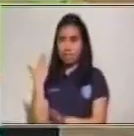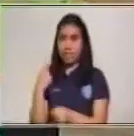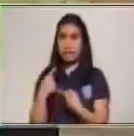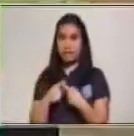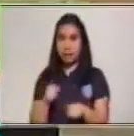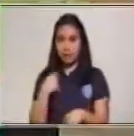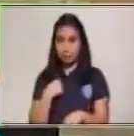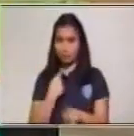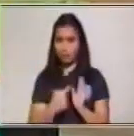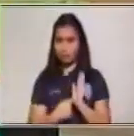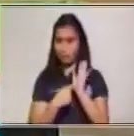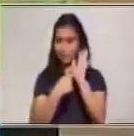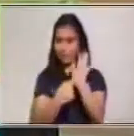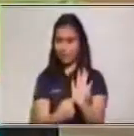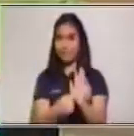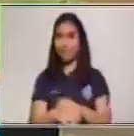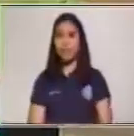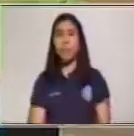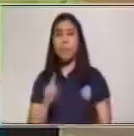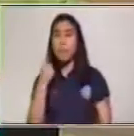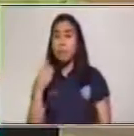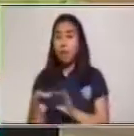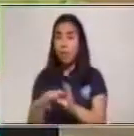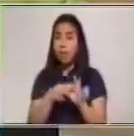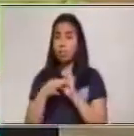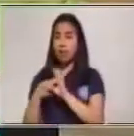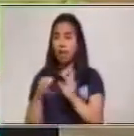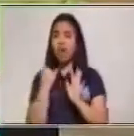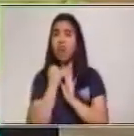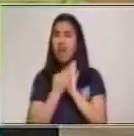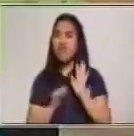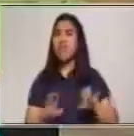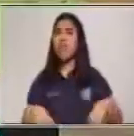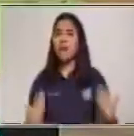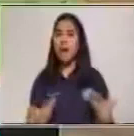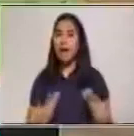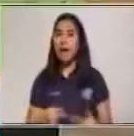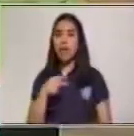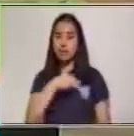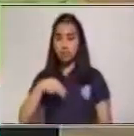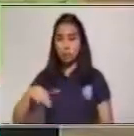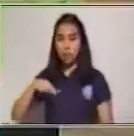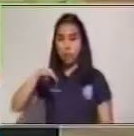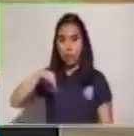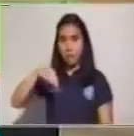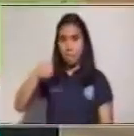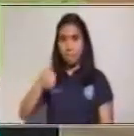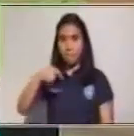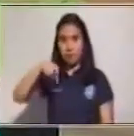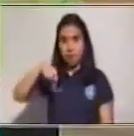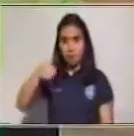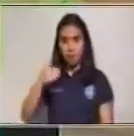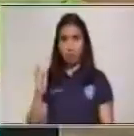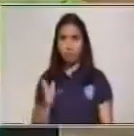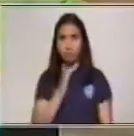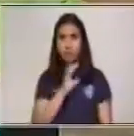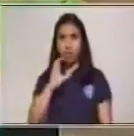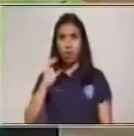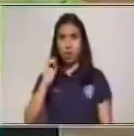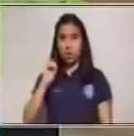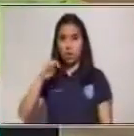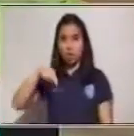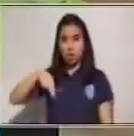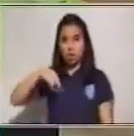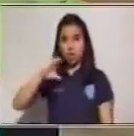utilizado. El primer organizador que vamos a ver es el mapa conceptual, ¿sí? El mapa